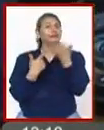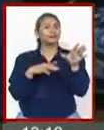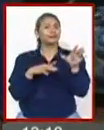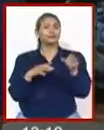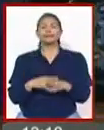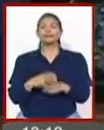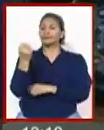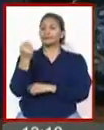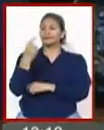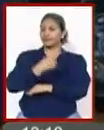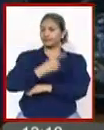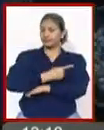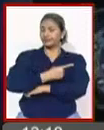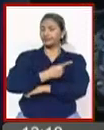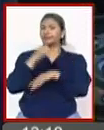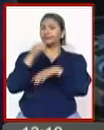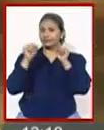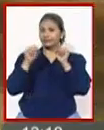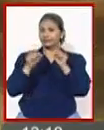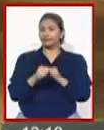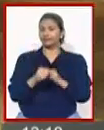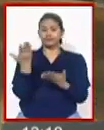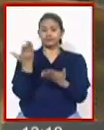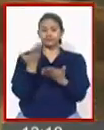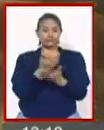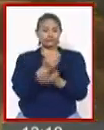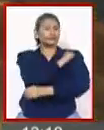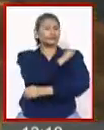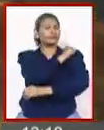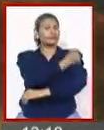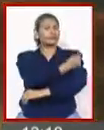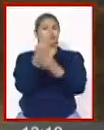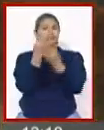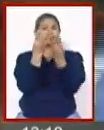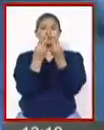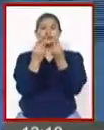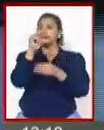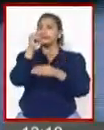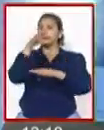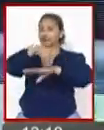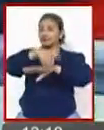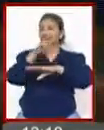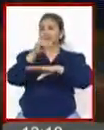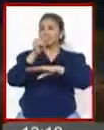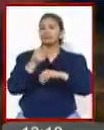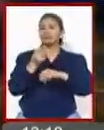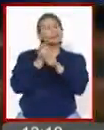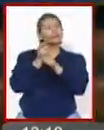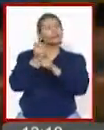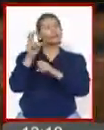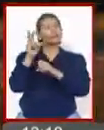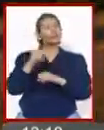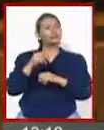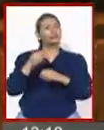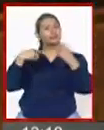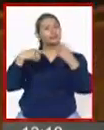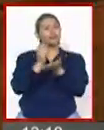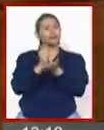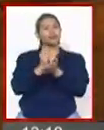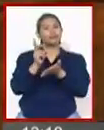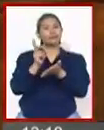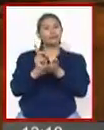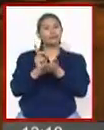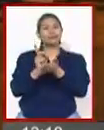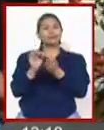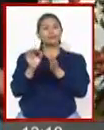De día debían de hacer esto para que venga la autoridad y le solucione el problema, no de noche. Es un perjuicio porque yo tengo que ir a Trinidad y coger